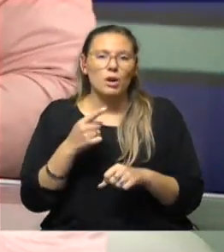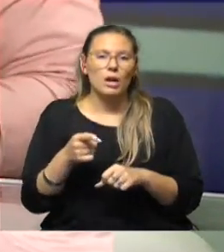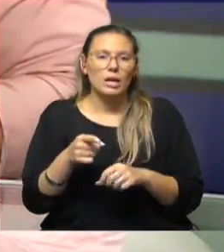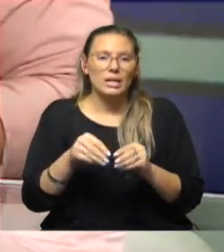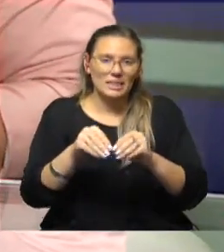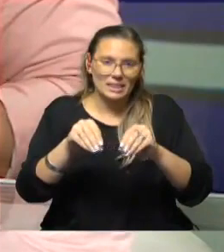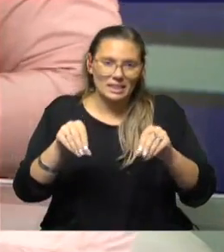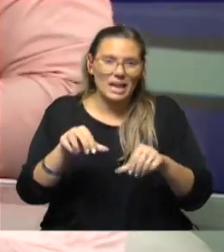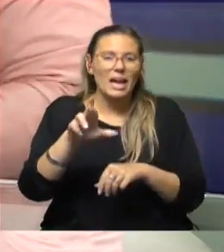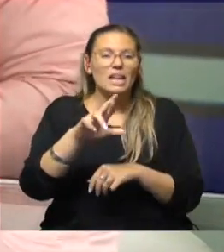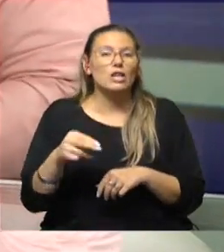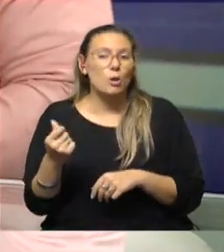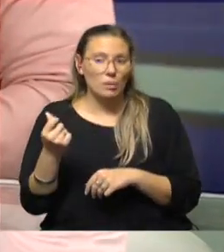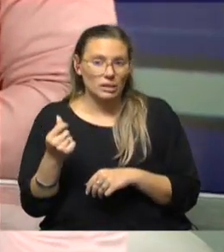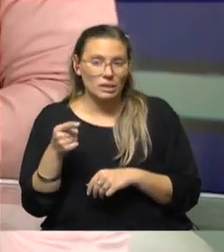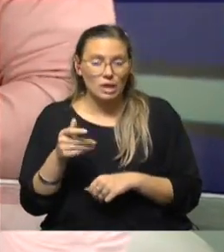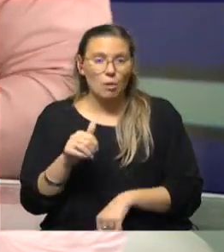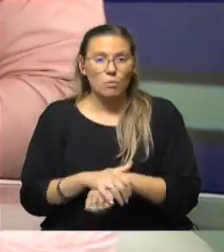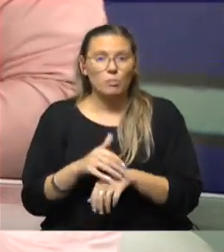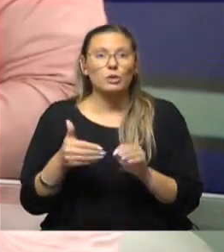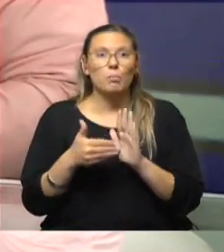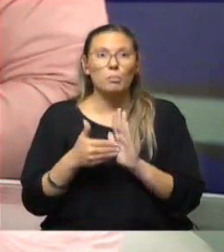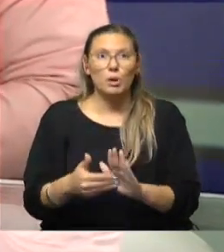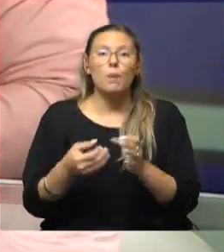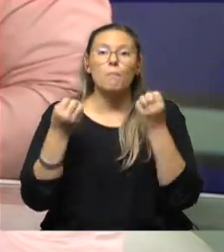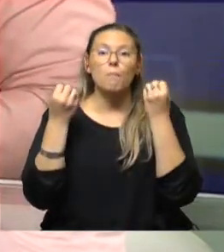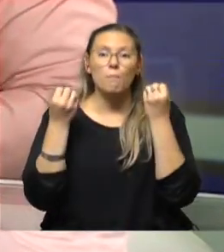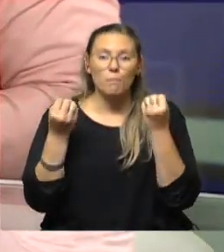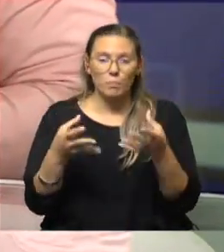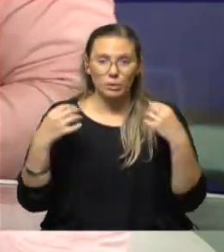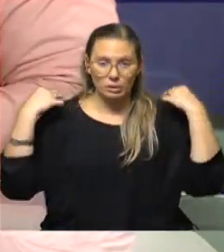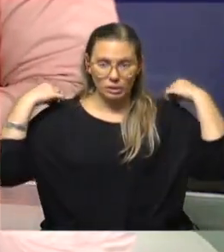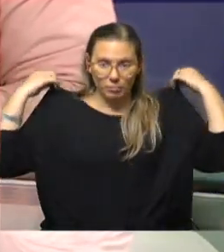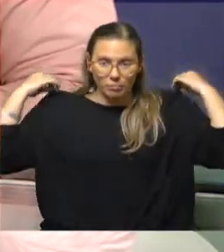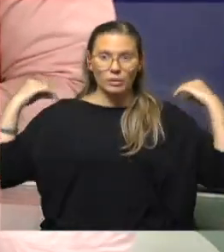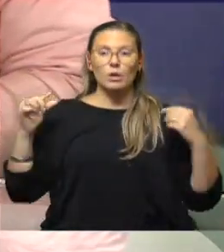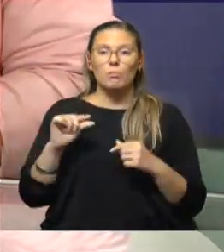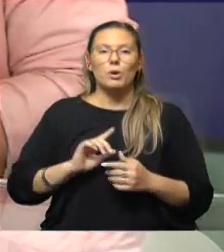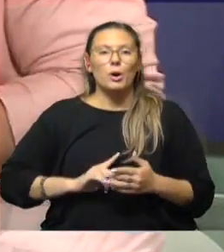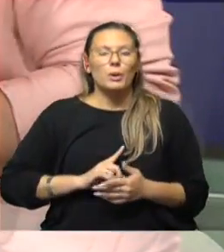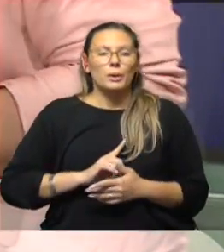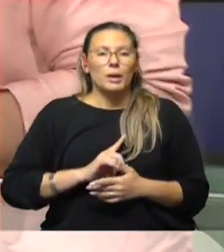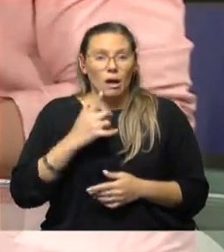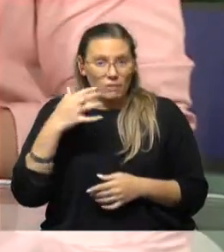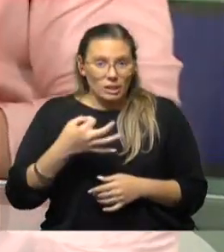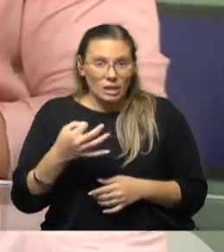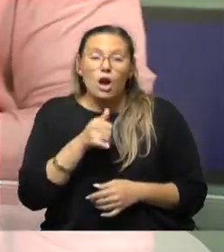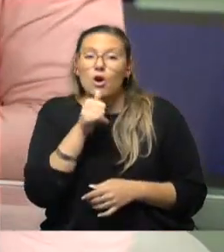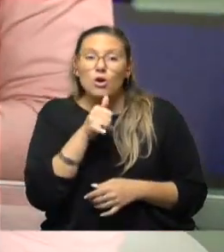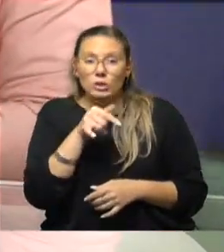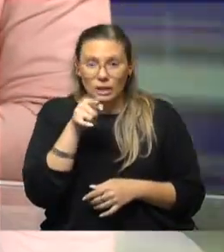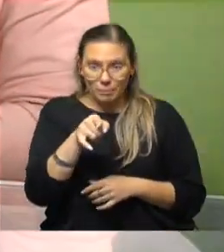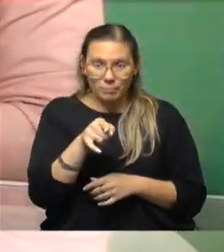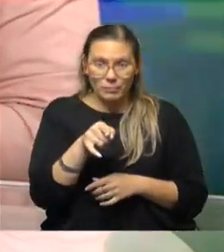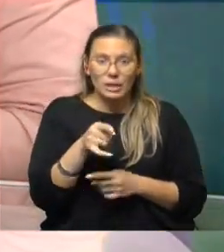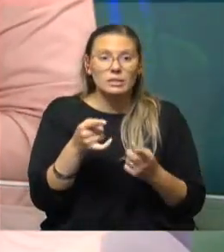territorio rioplatense y este es el momento de la presentación. ¿Por qué? Porque tuve como un halito de inspiración y en verdad lo que te voy a contar es ahí.